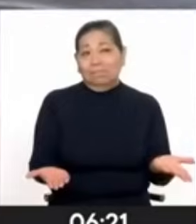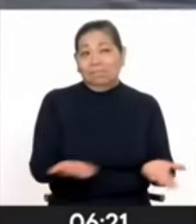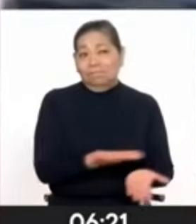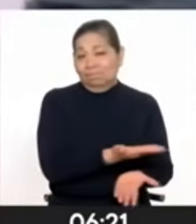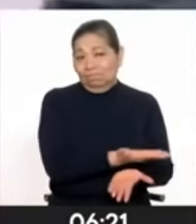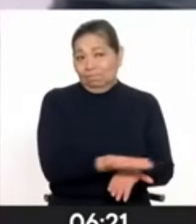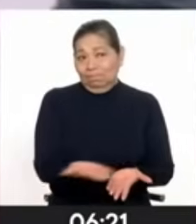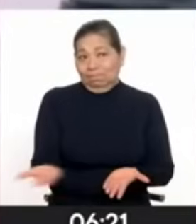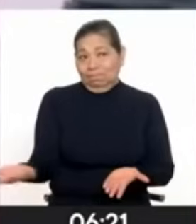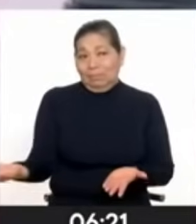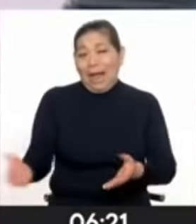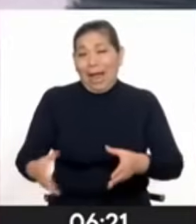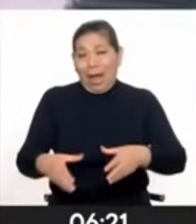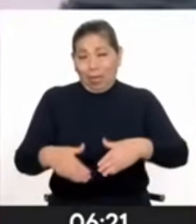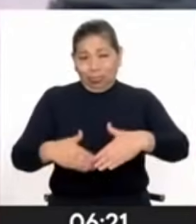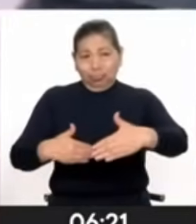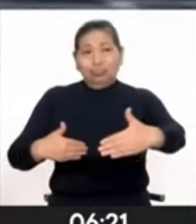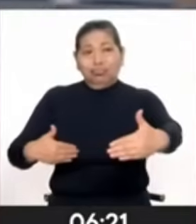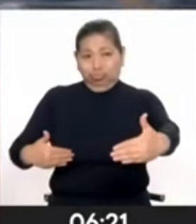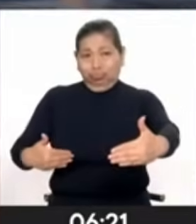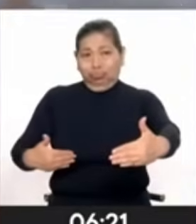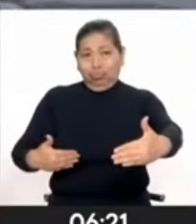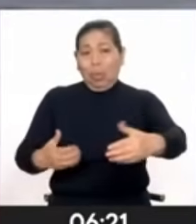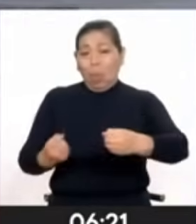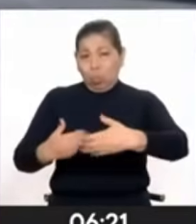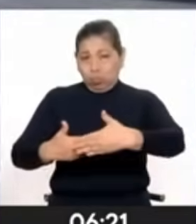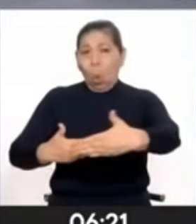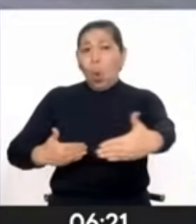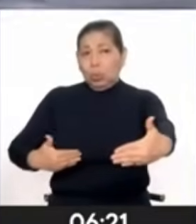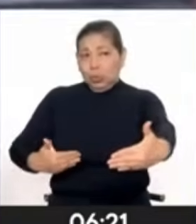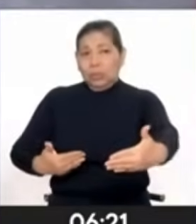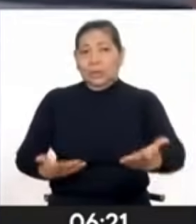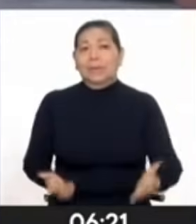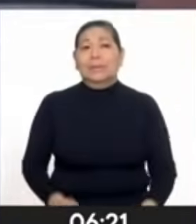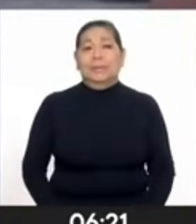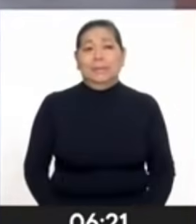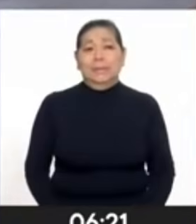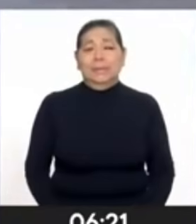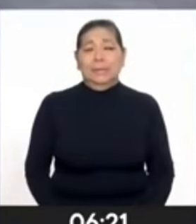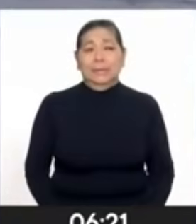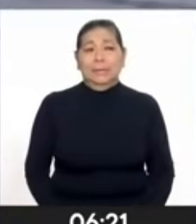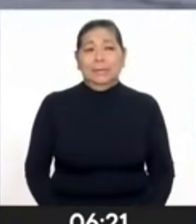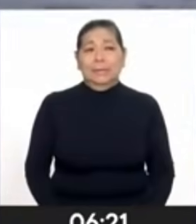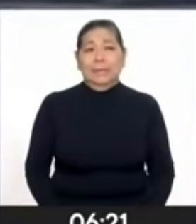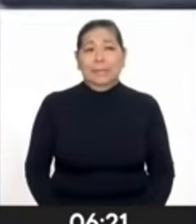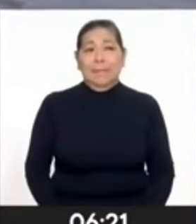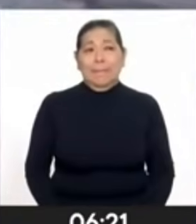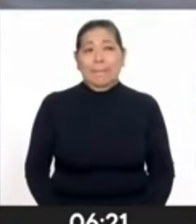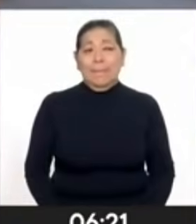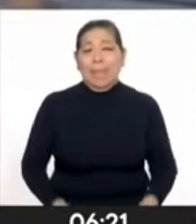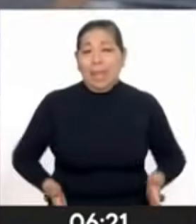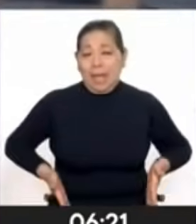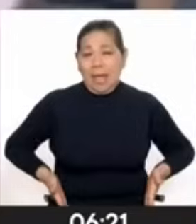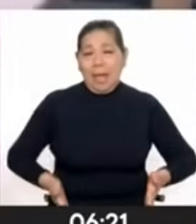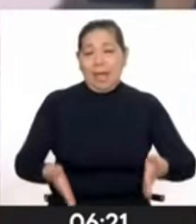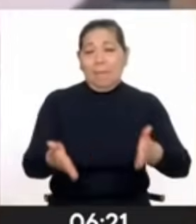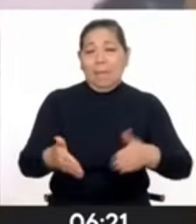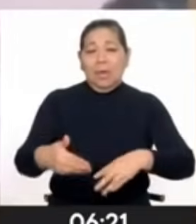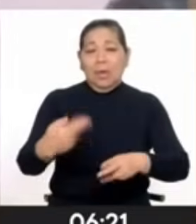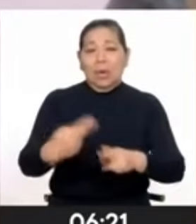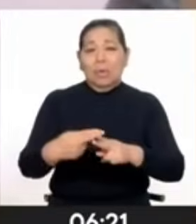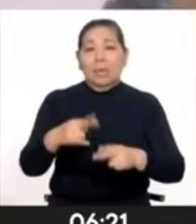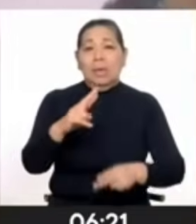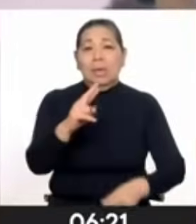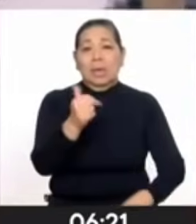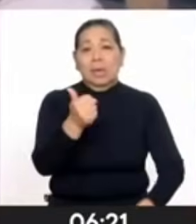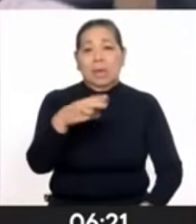un sector bien grande, es largo, extenso este terreno, esta franja de la avenida Ramiro Prialé,